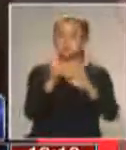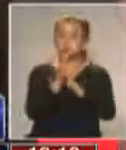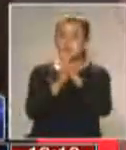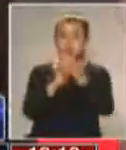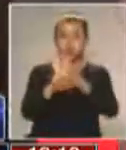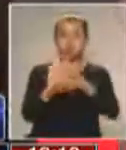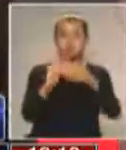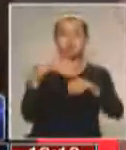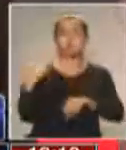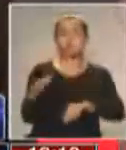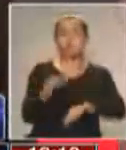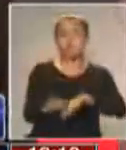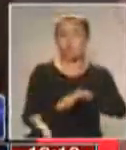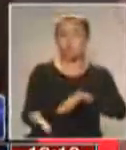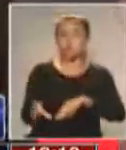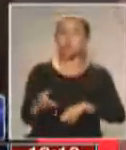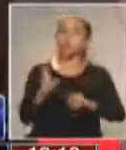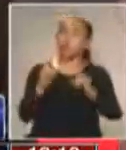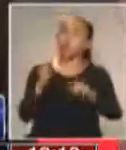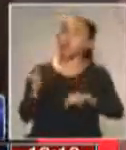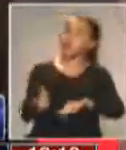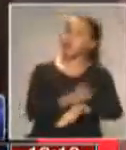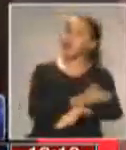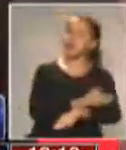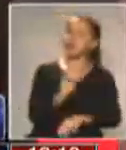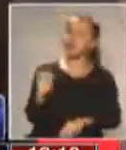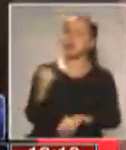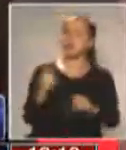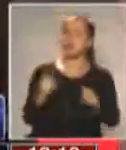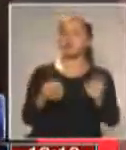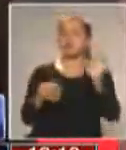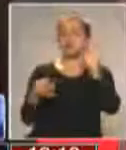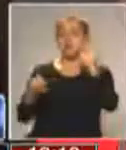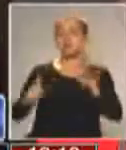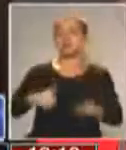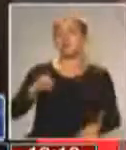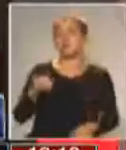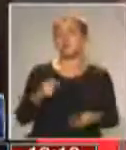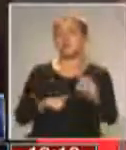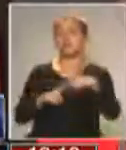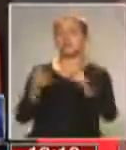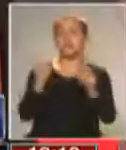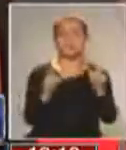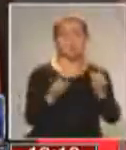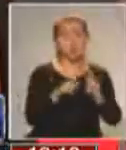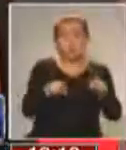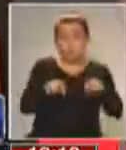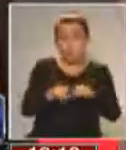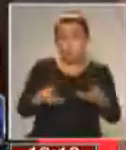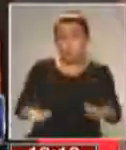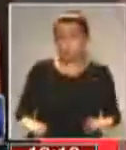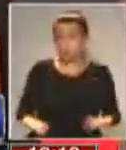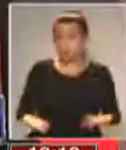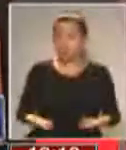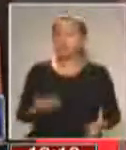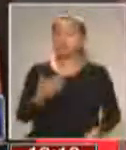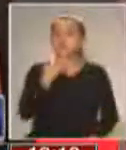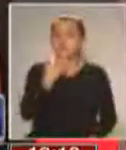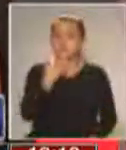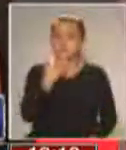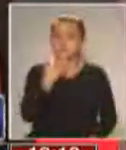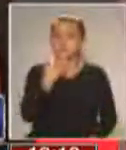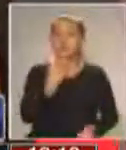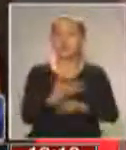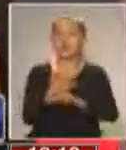ser un poco tarde. Nos hubiera gustado que hubiera sido al principio voluntariamente, como muchas otras personas lo hacen. También, bueno, hay